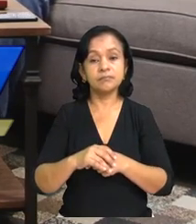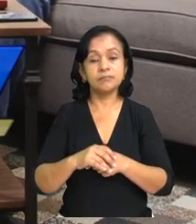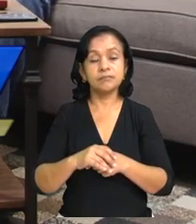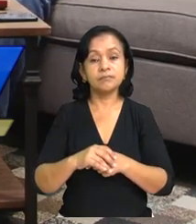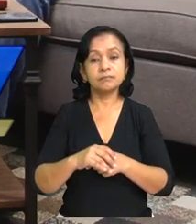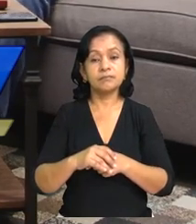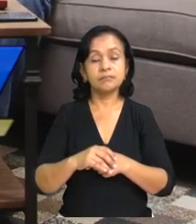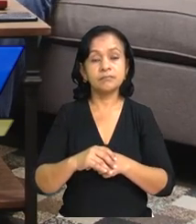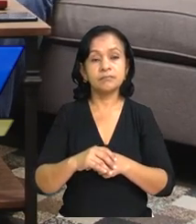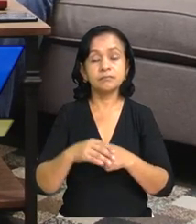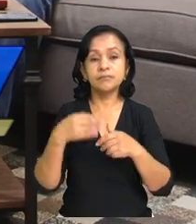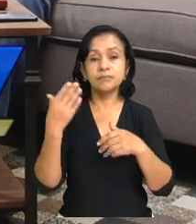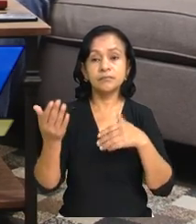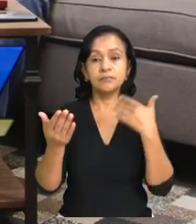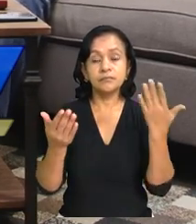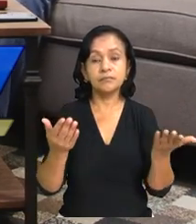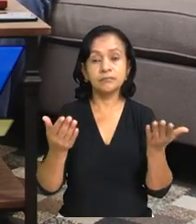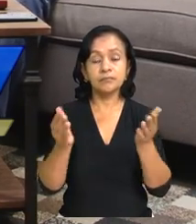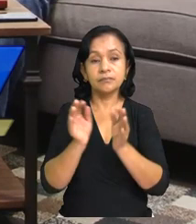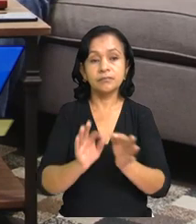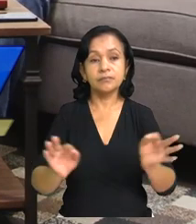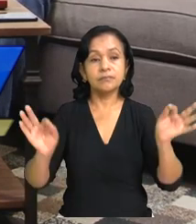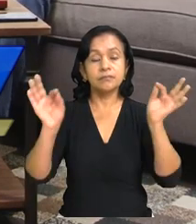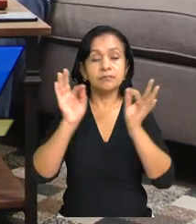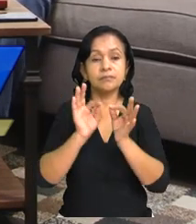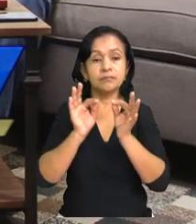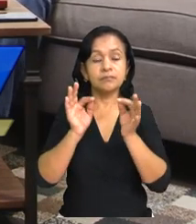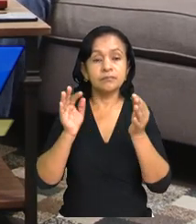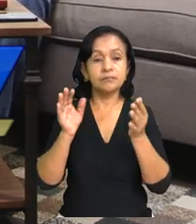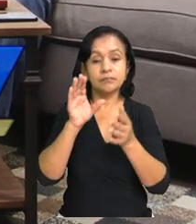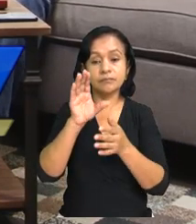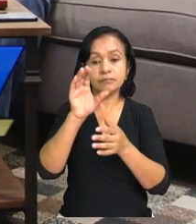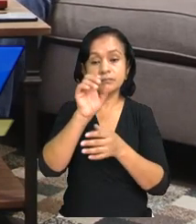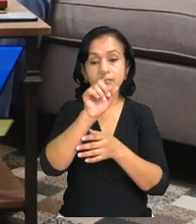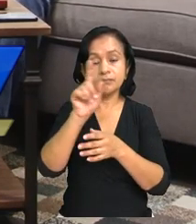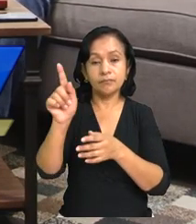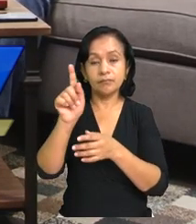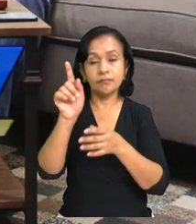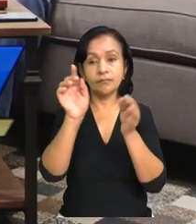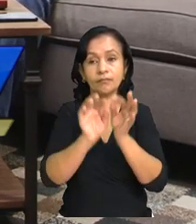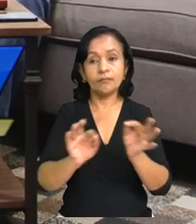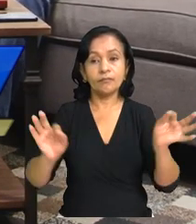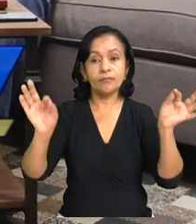Dígame. ¿Cuán importante es ese proceso de avance en los CAPS a partir de la gestión?